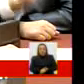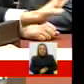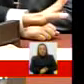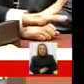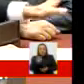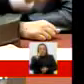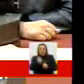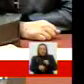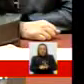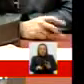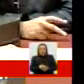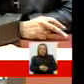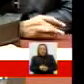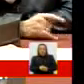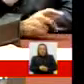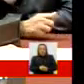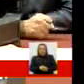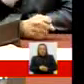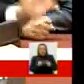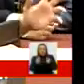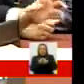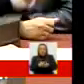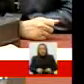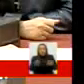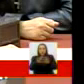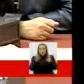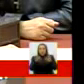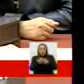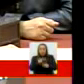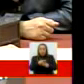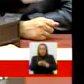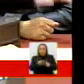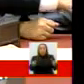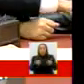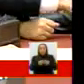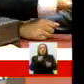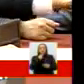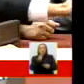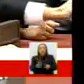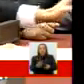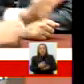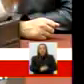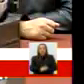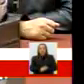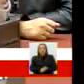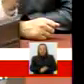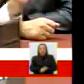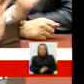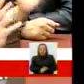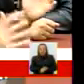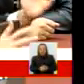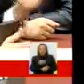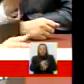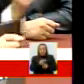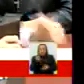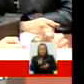Y para terminar, uno de los grupos más importantes del Congreso llamado Junta de Portavoces, es que es importante que lo explique, está conformada